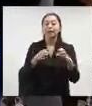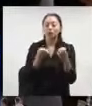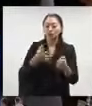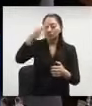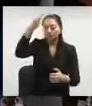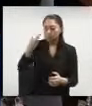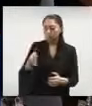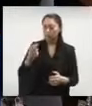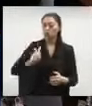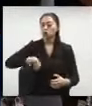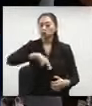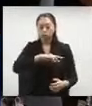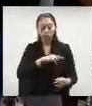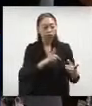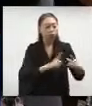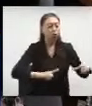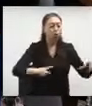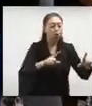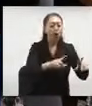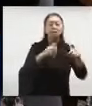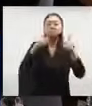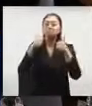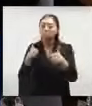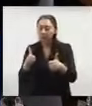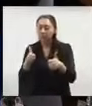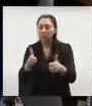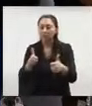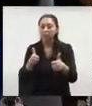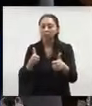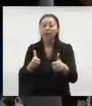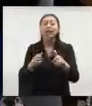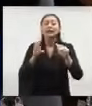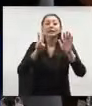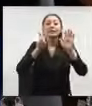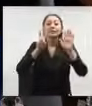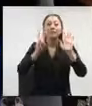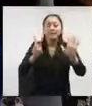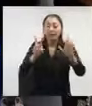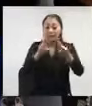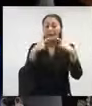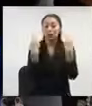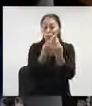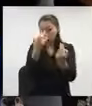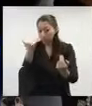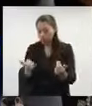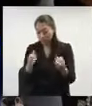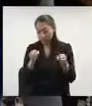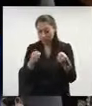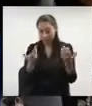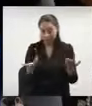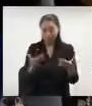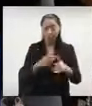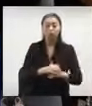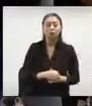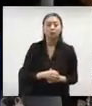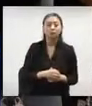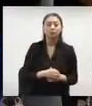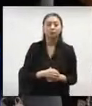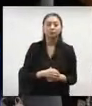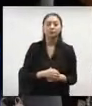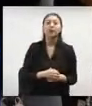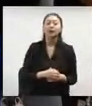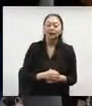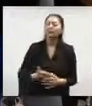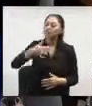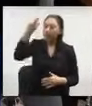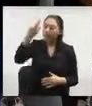ratificar que estamos en una sede óptima actualmente. Hemos sesionado 7 reuniones, ¿verdad?, con lo cual